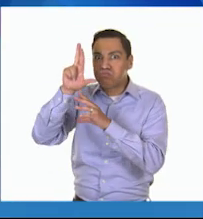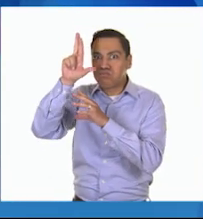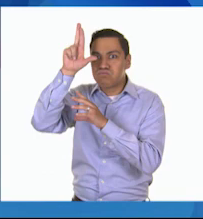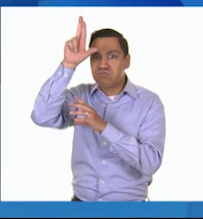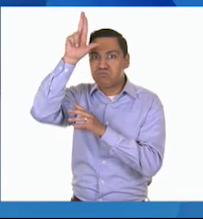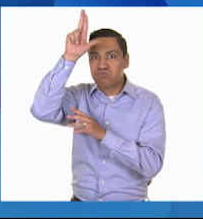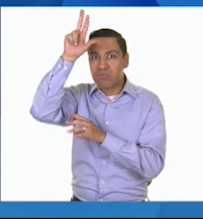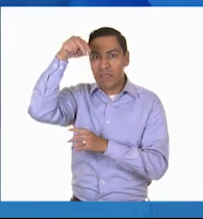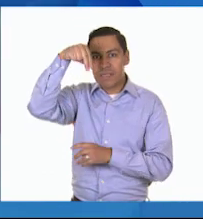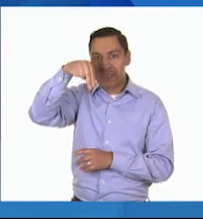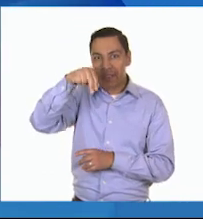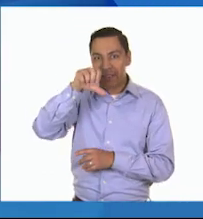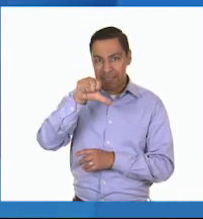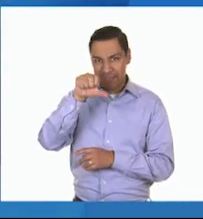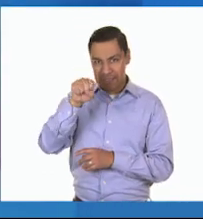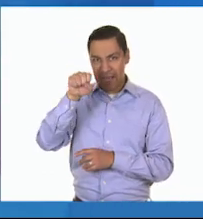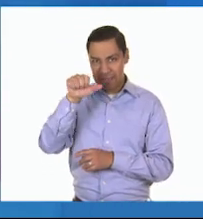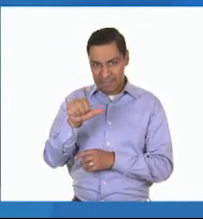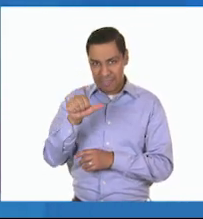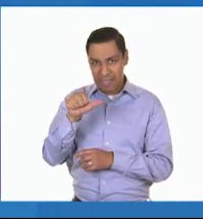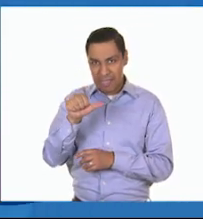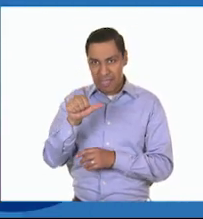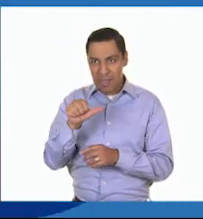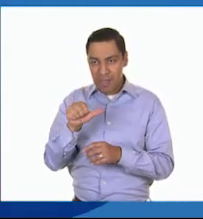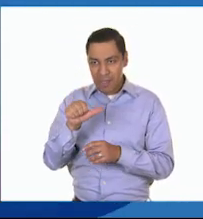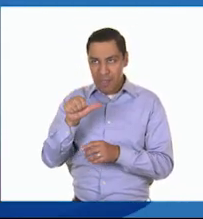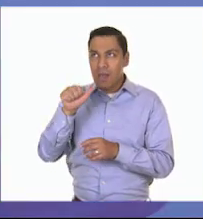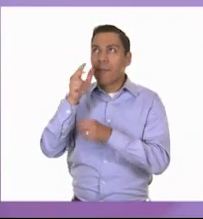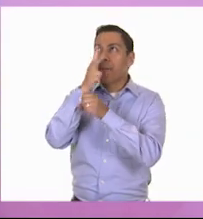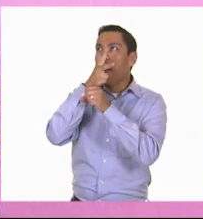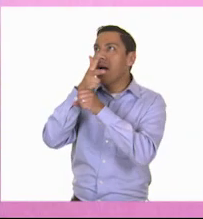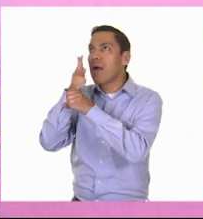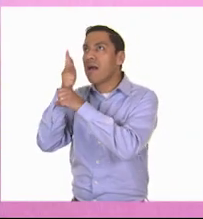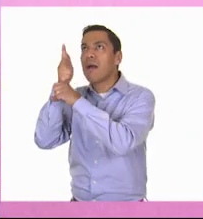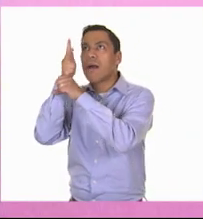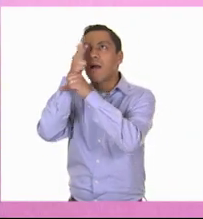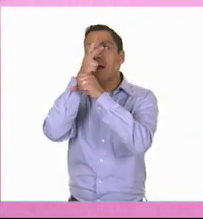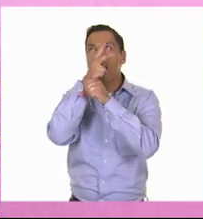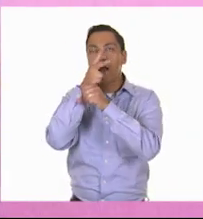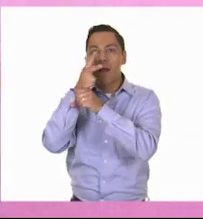nuevas imágenes del rover Perseverance en Marte.